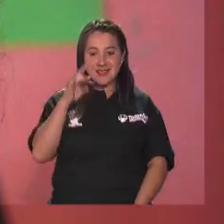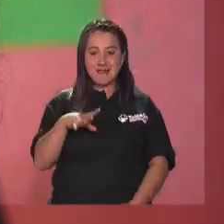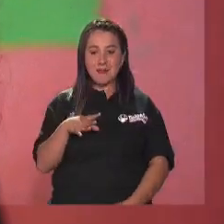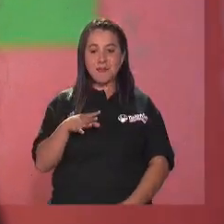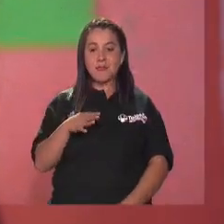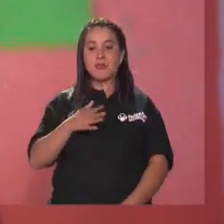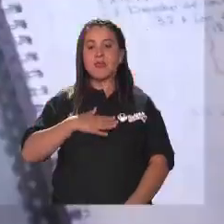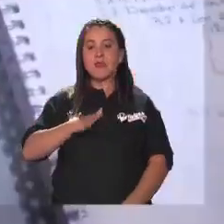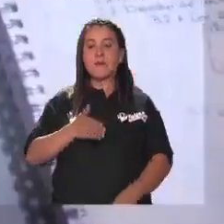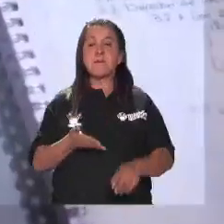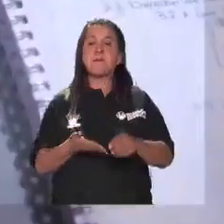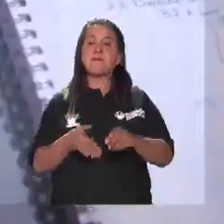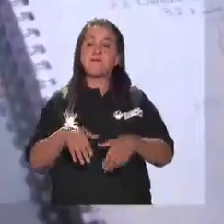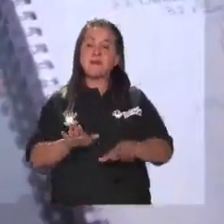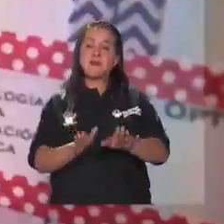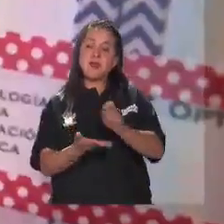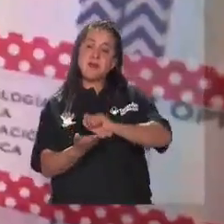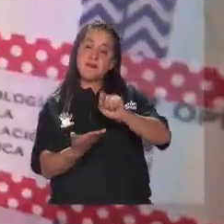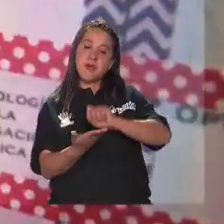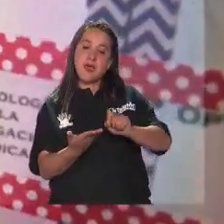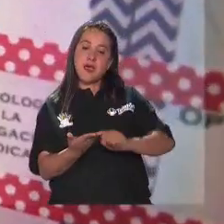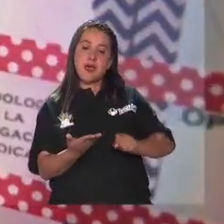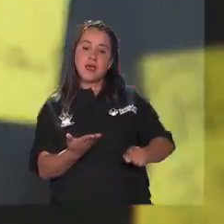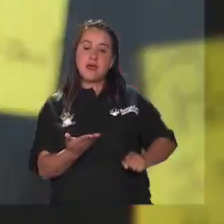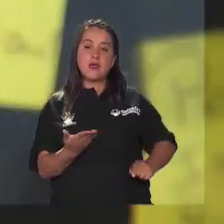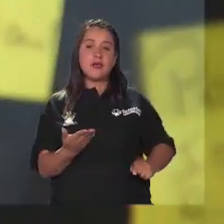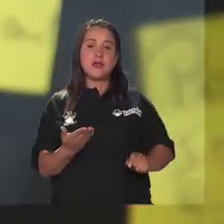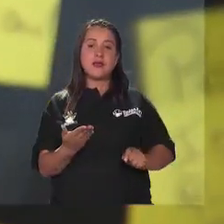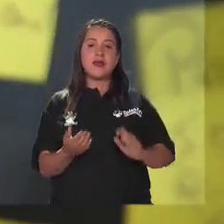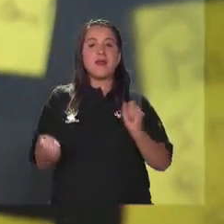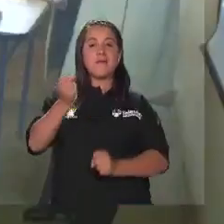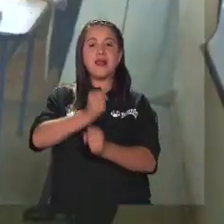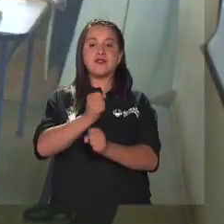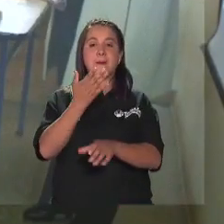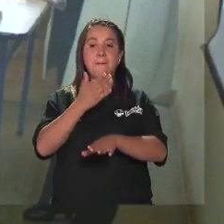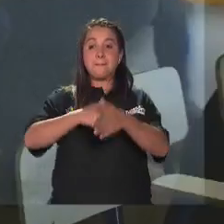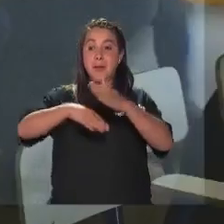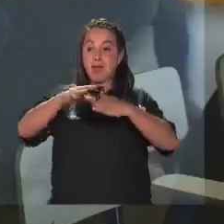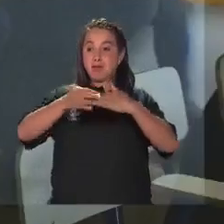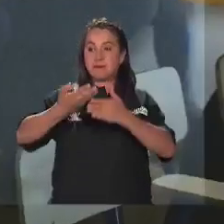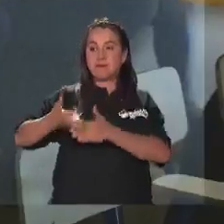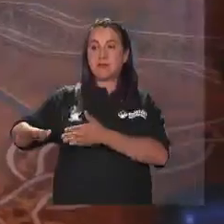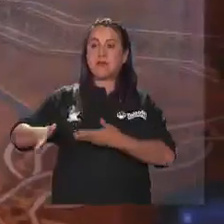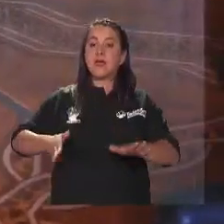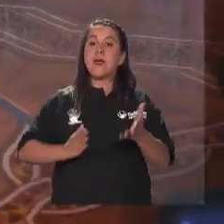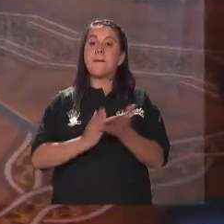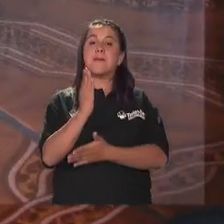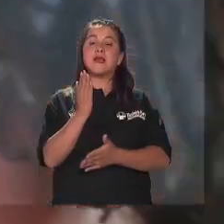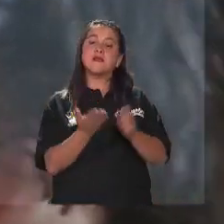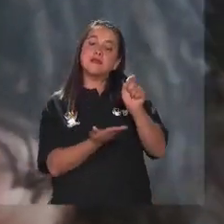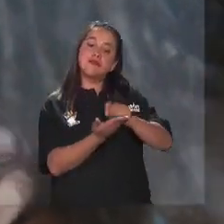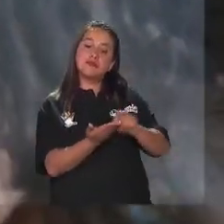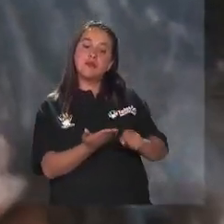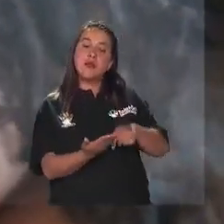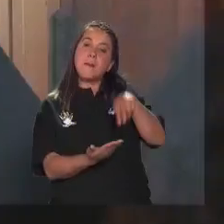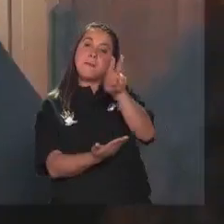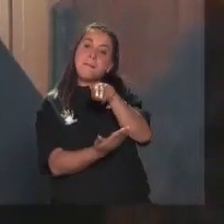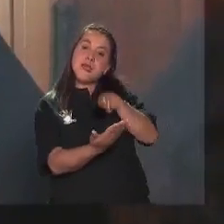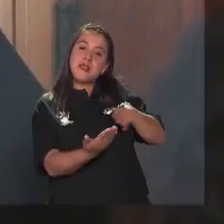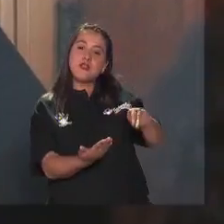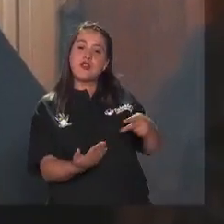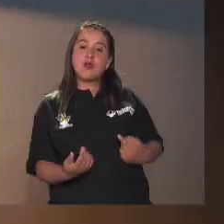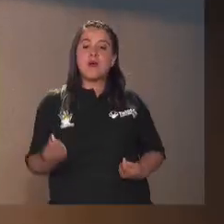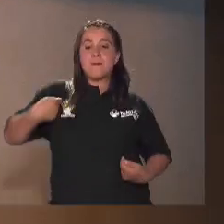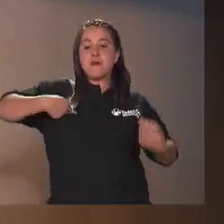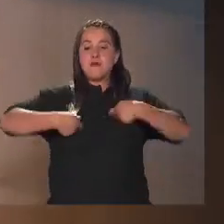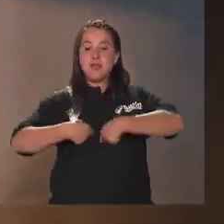Con mis pies, yo realizo las tareas cotidianas que se hacen con las manos, como por ejemplo, tomo apuntes en clases, pinto, me visto,